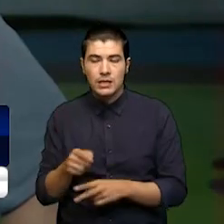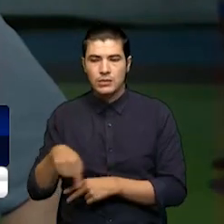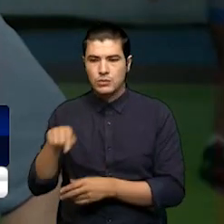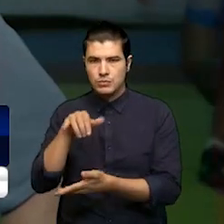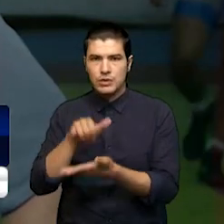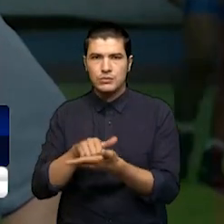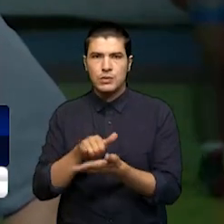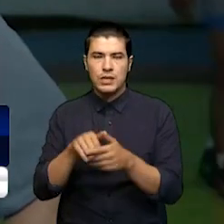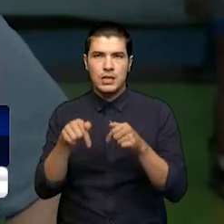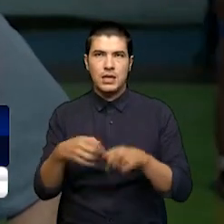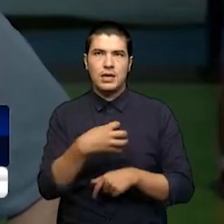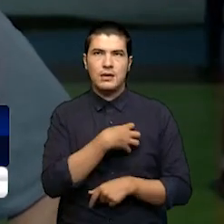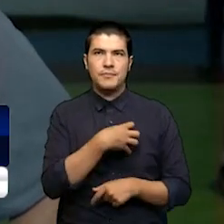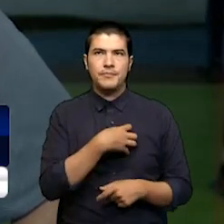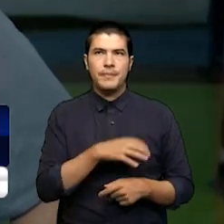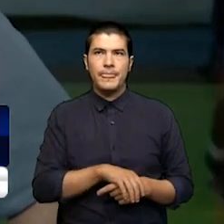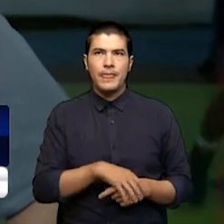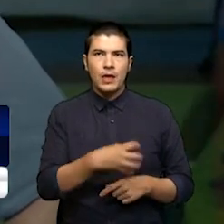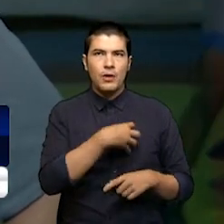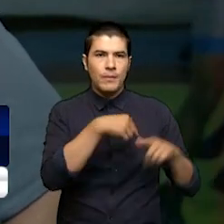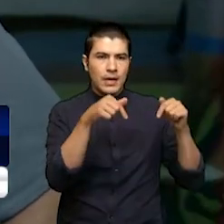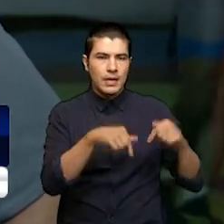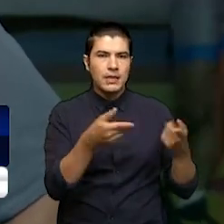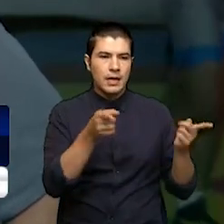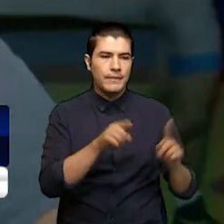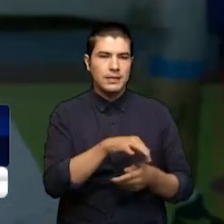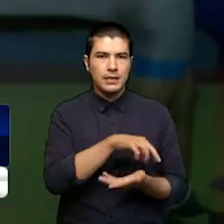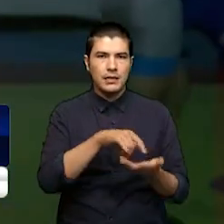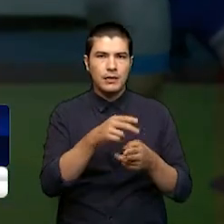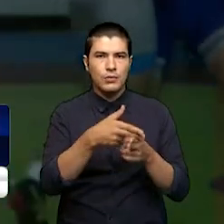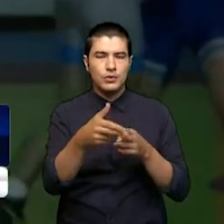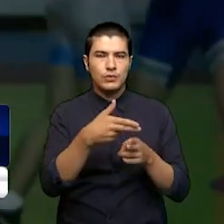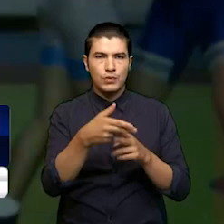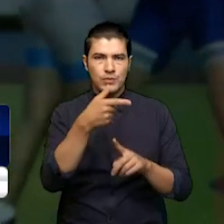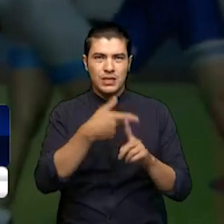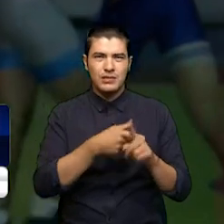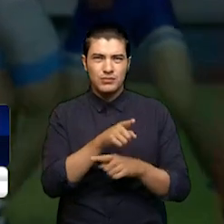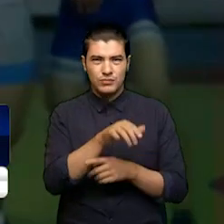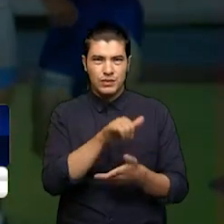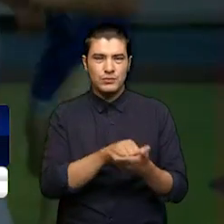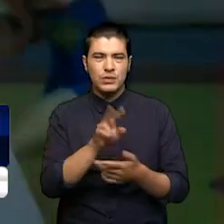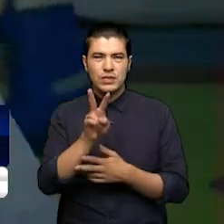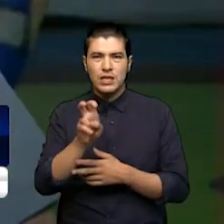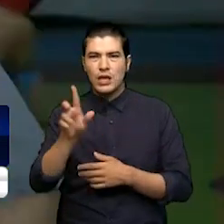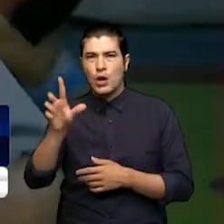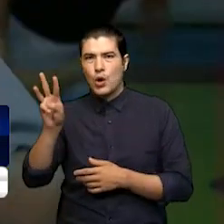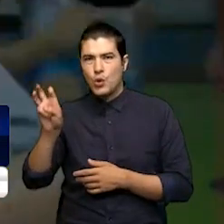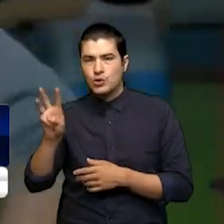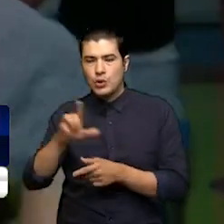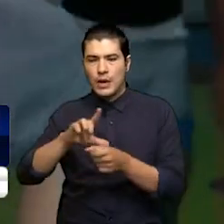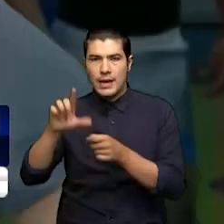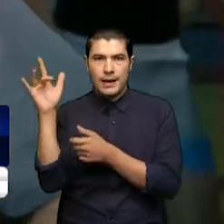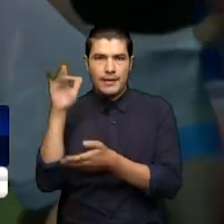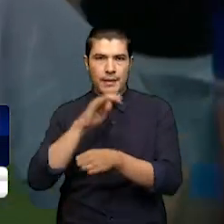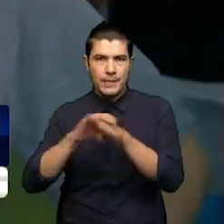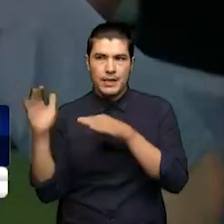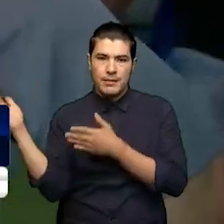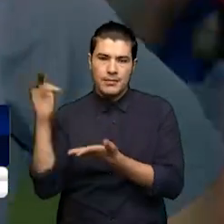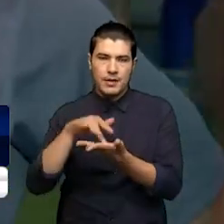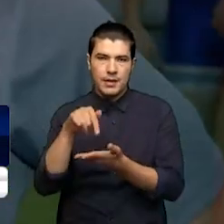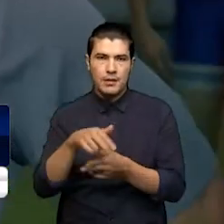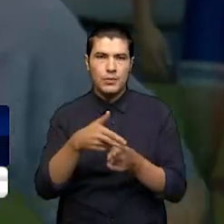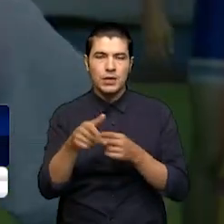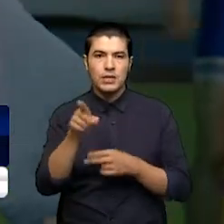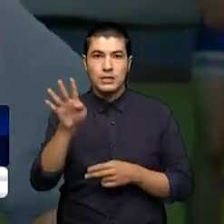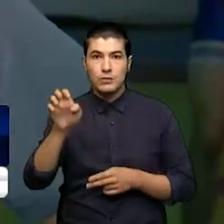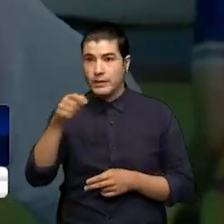copa aquí, una Copa Santander, que vamos a hacer a final de mes, que vienen 7 u 8 ligas invitadas, preparatoria para la Copa Clasificatoria, que es el